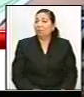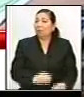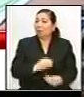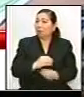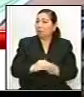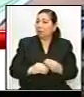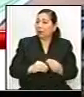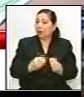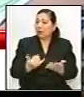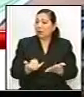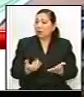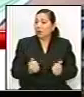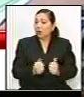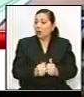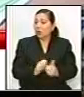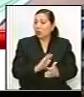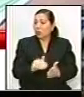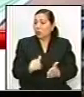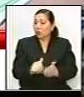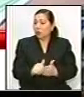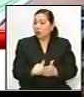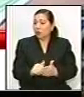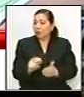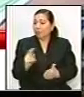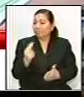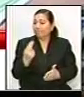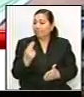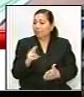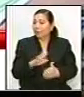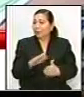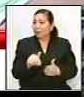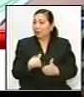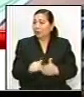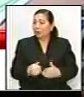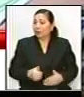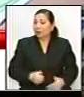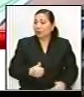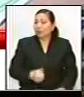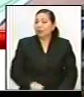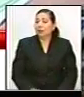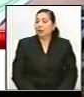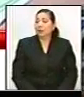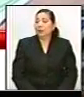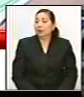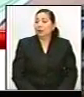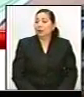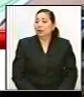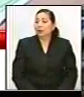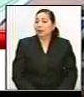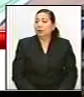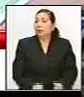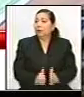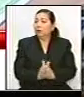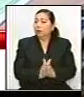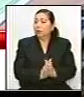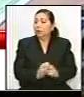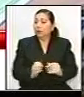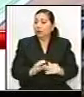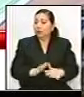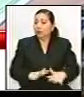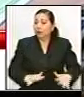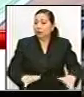en esa situación y con todas las, había corrupción entre todas las autoridades y no se aprovecharon de ese